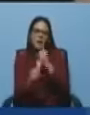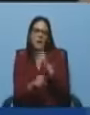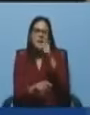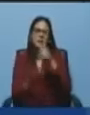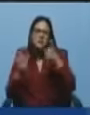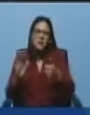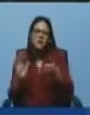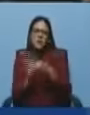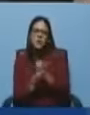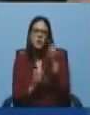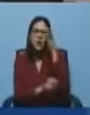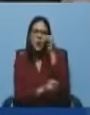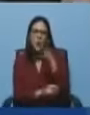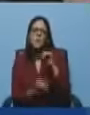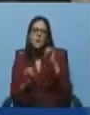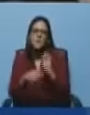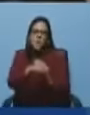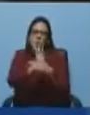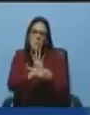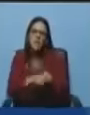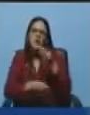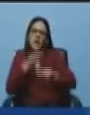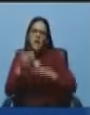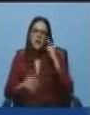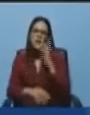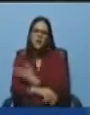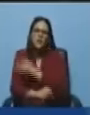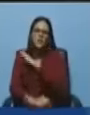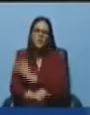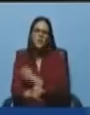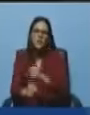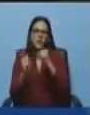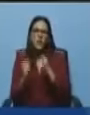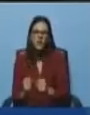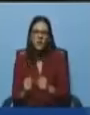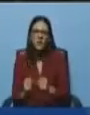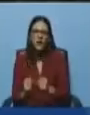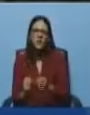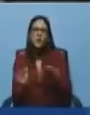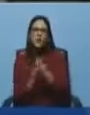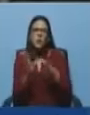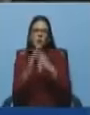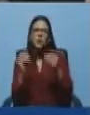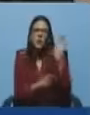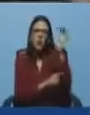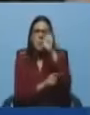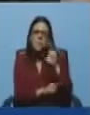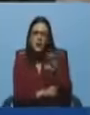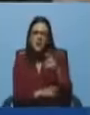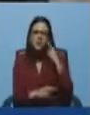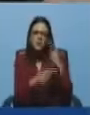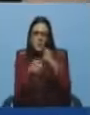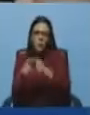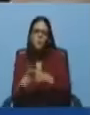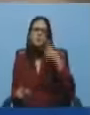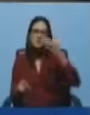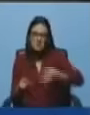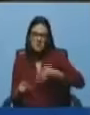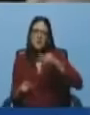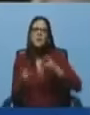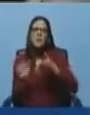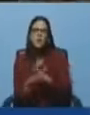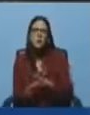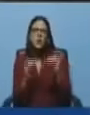16ª cumbre de los BRICS para el fortalecimiento de la economía de estos países que apuestan siempre a